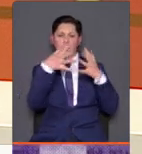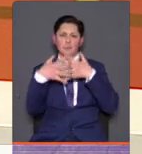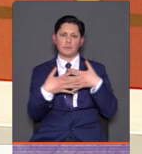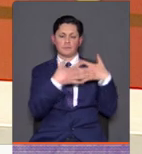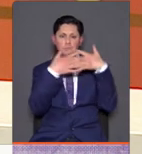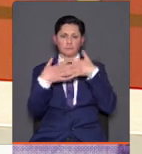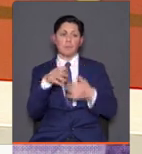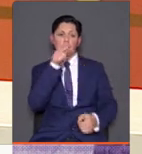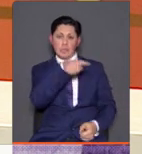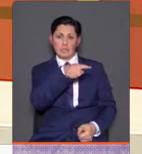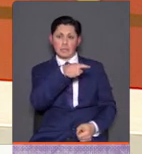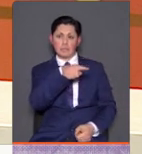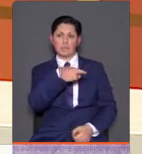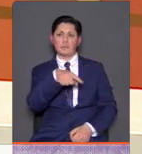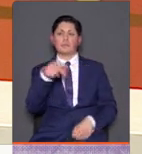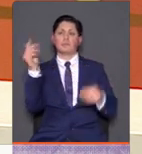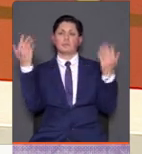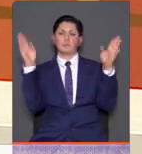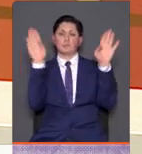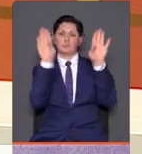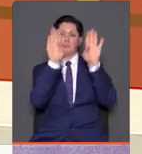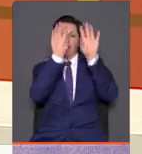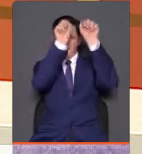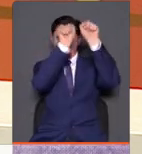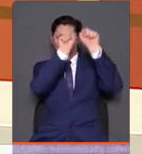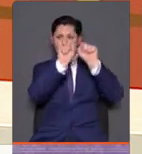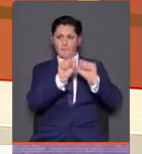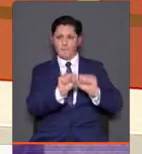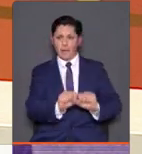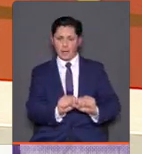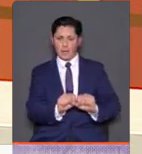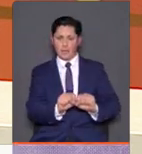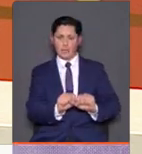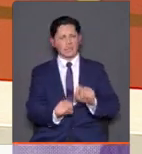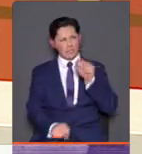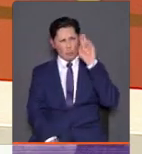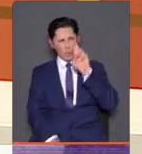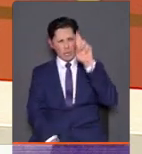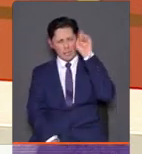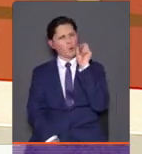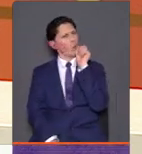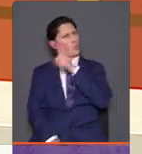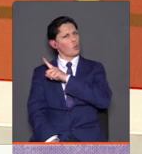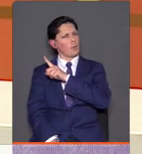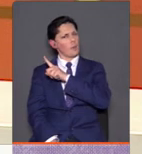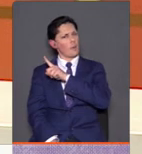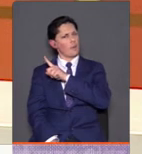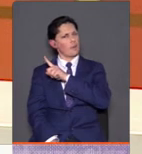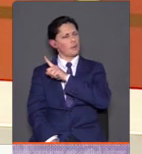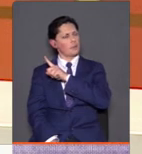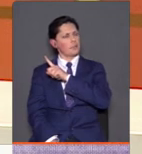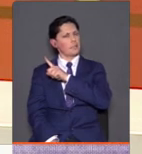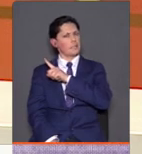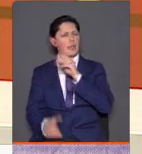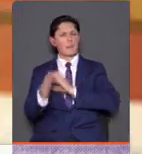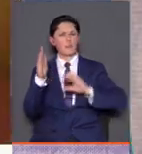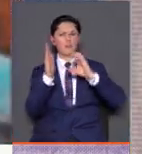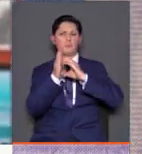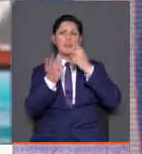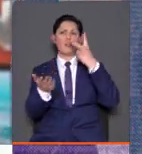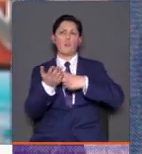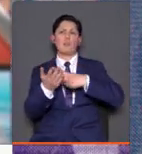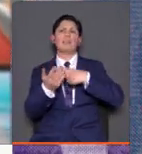donde baja el telón a Sábados Gigantes. ¿Te acuerdas del último capítulo? Fue un 19 de septiembre de